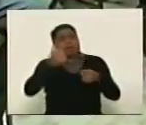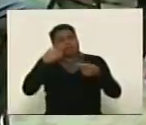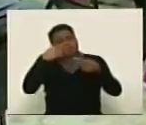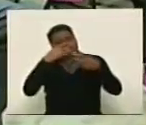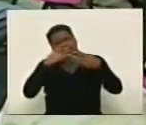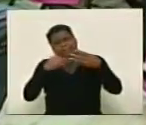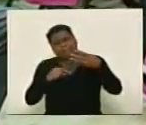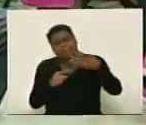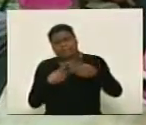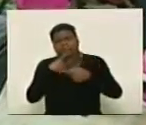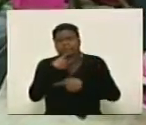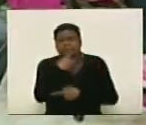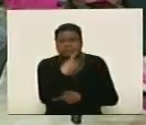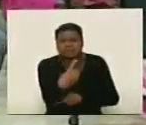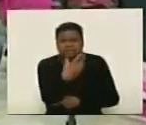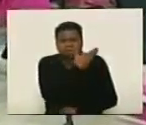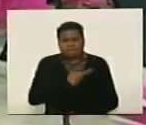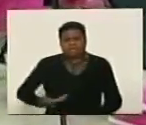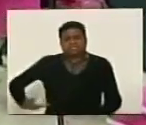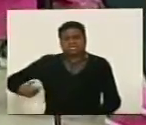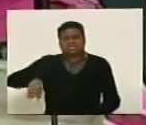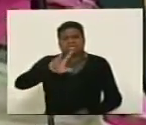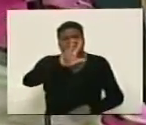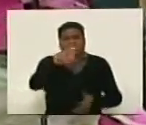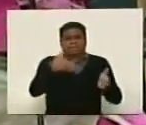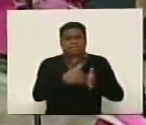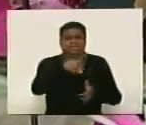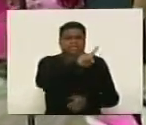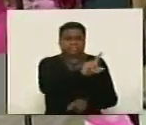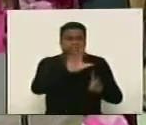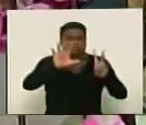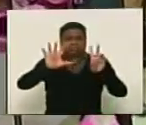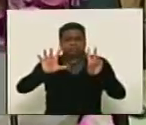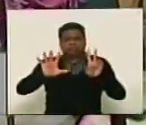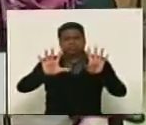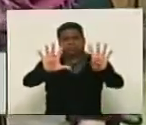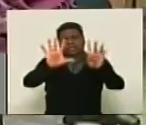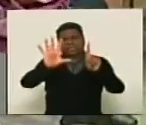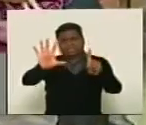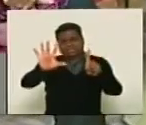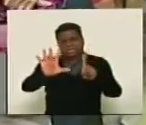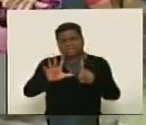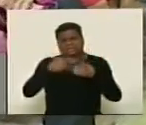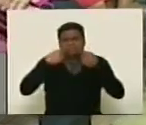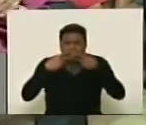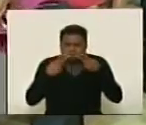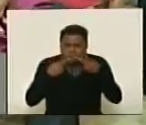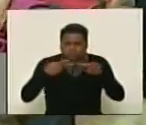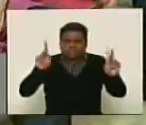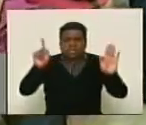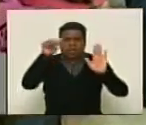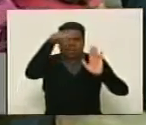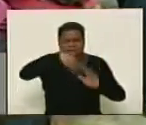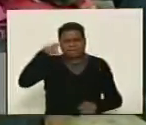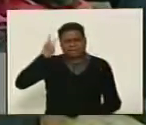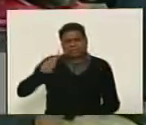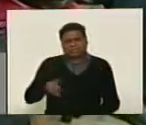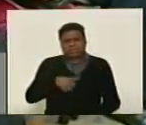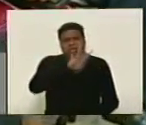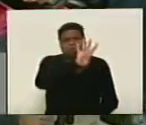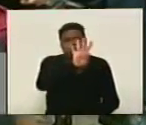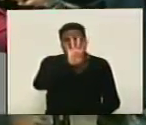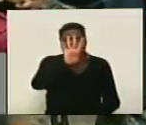decreto presidencial número 3196, publicado en la Gaceta Oficial de la República Bolivariana de Venezuela,